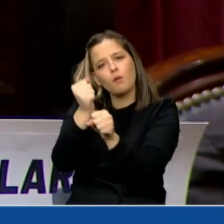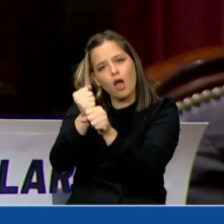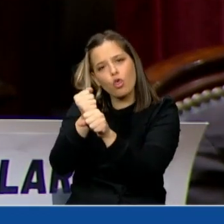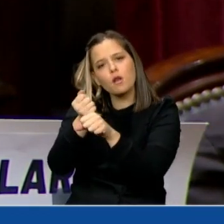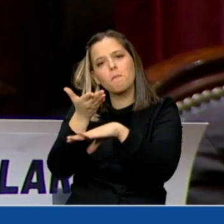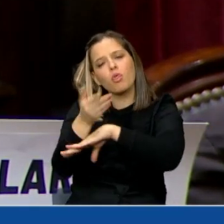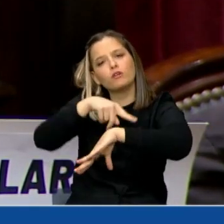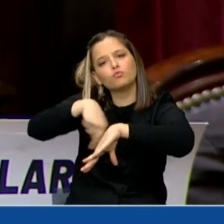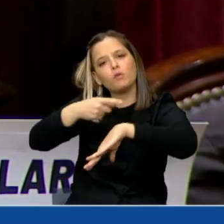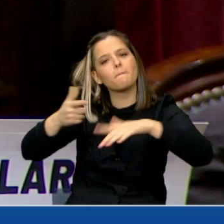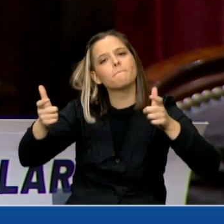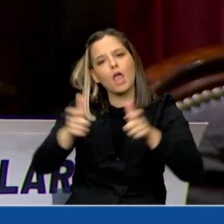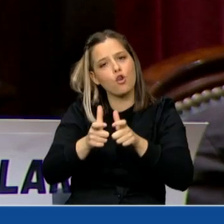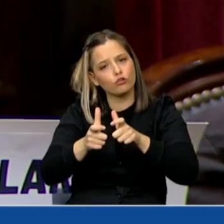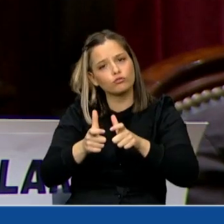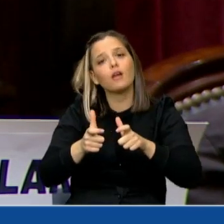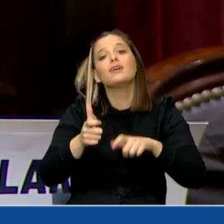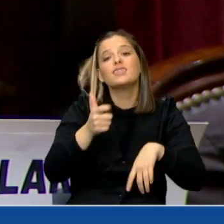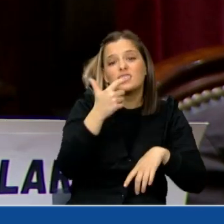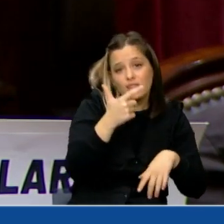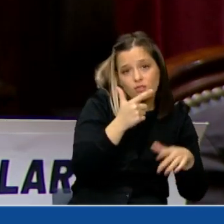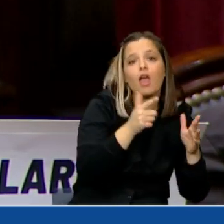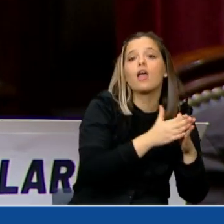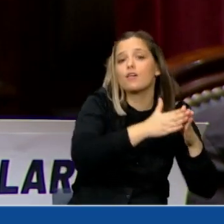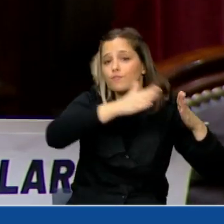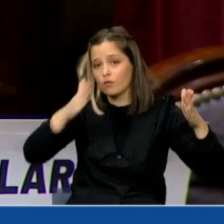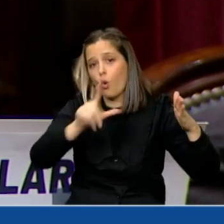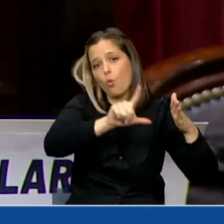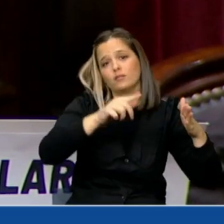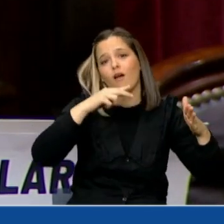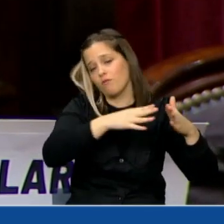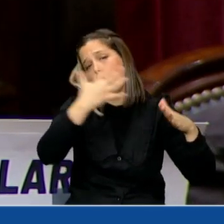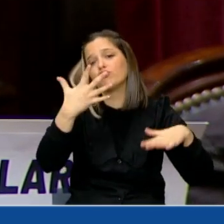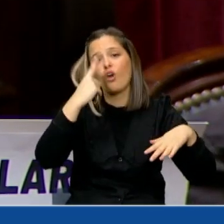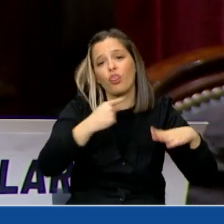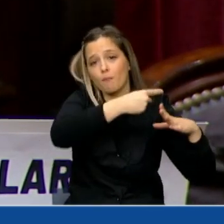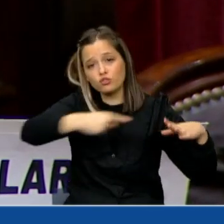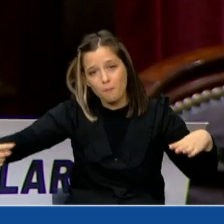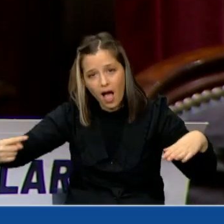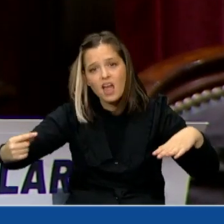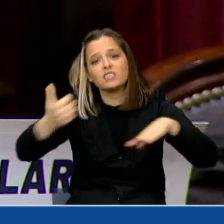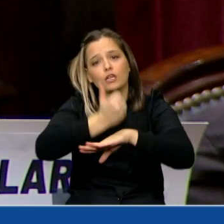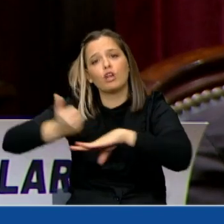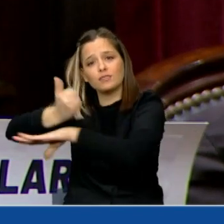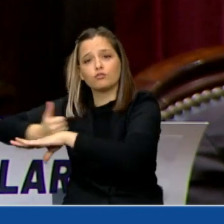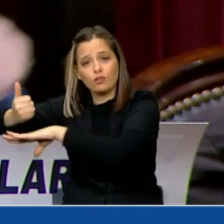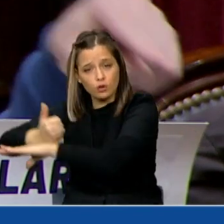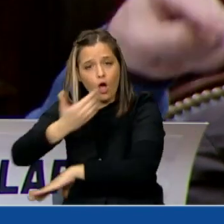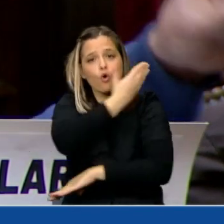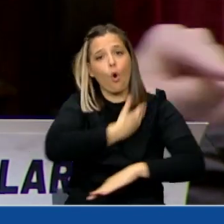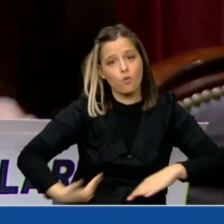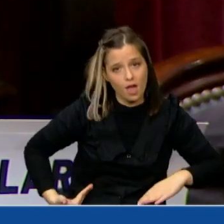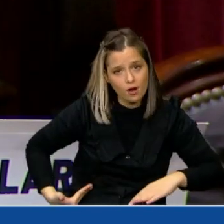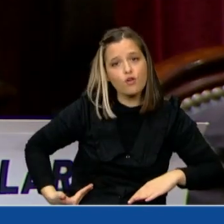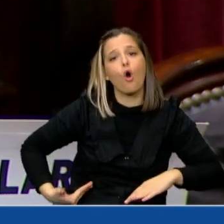planteando 6 horas, 5 días a la semana. El gobierno de la Ciudad de Buenos Aires y el gobierno nacional no han tomado